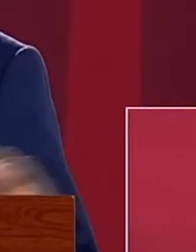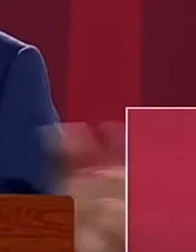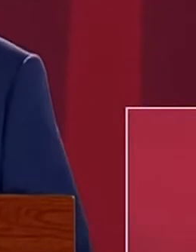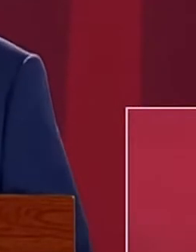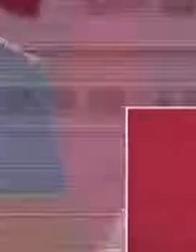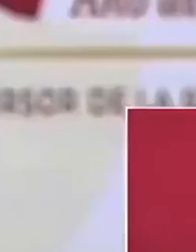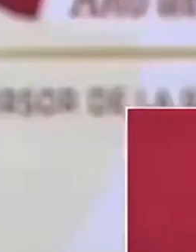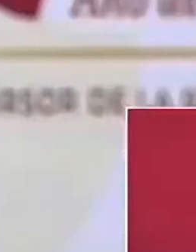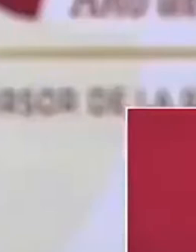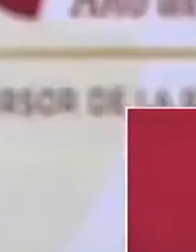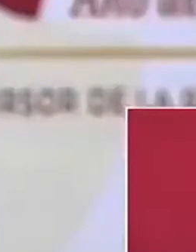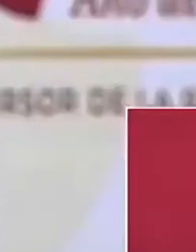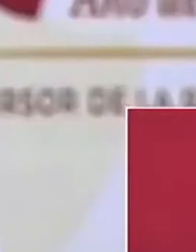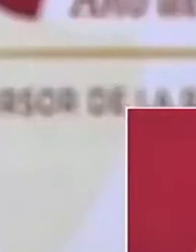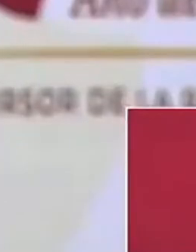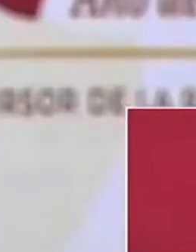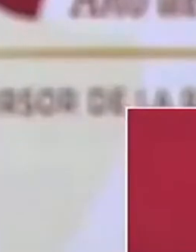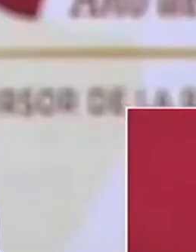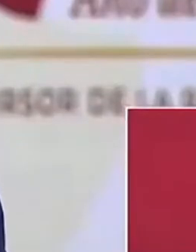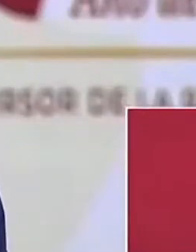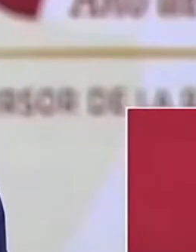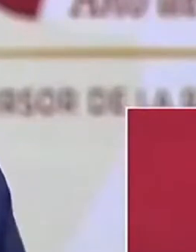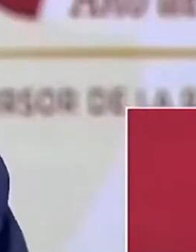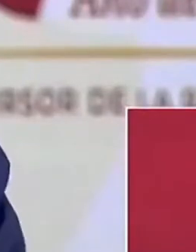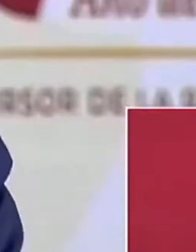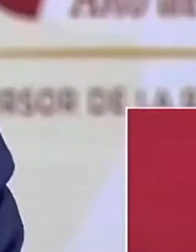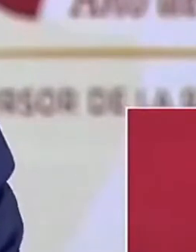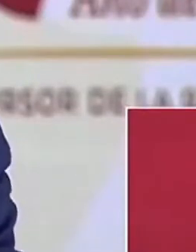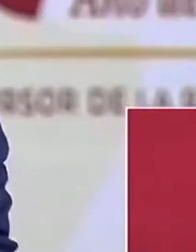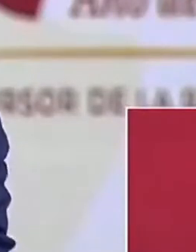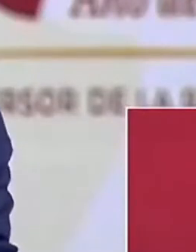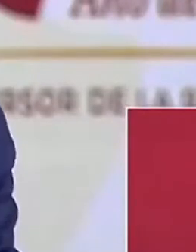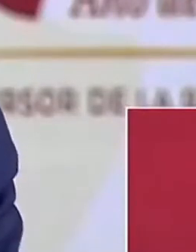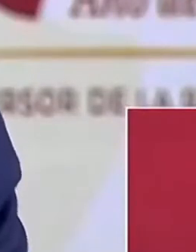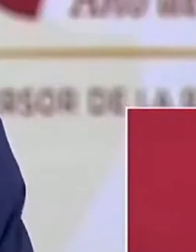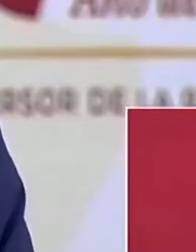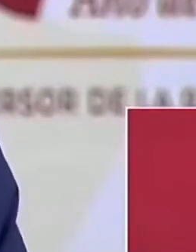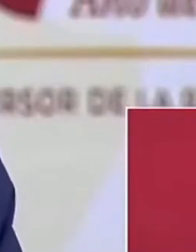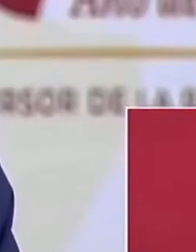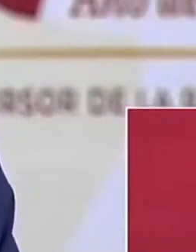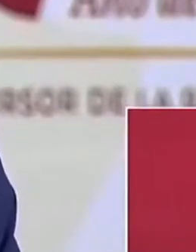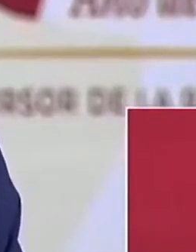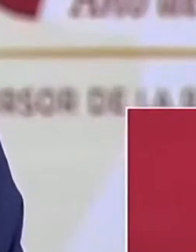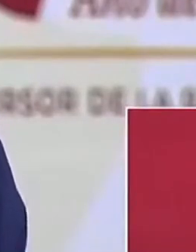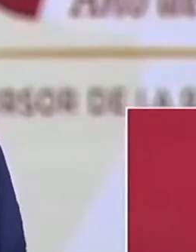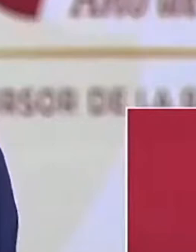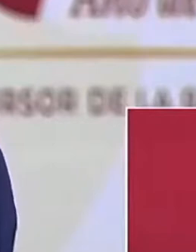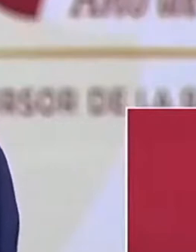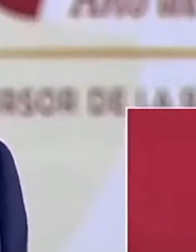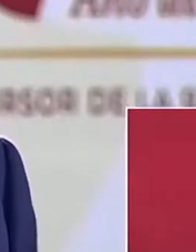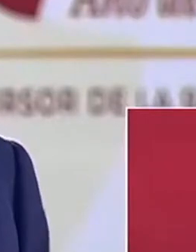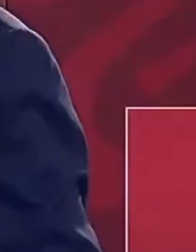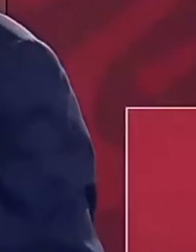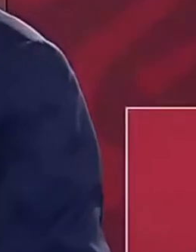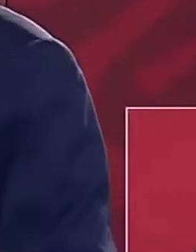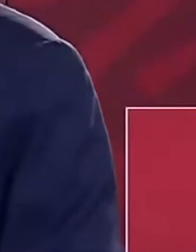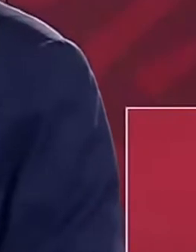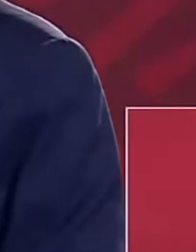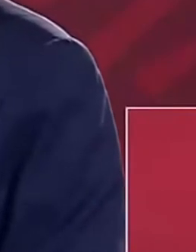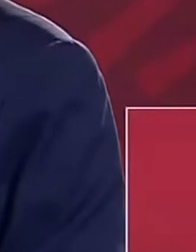la realidad y la percepción. ¿Y qué cosa es lo que manejan los medios